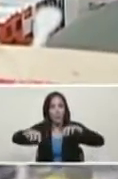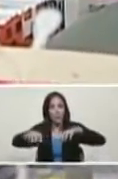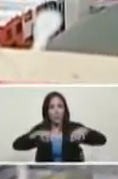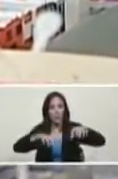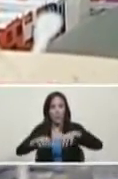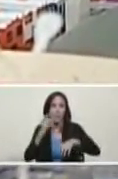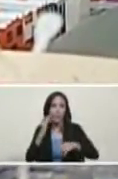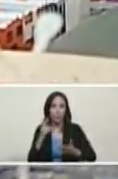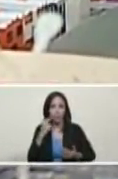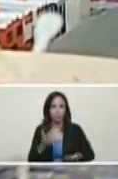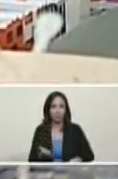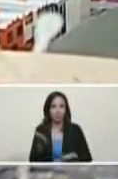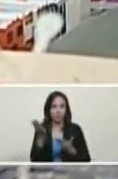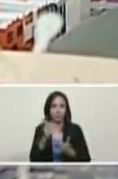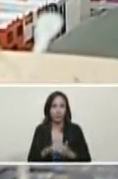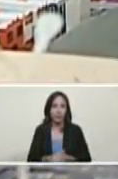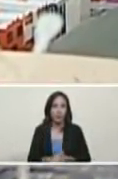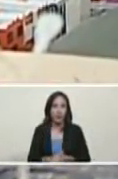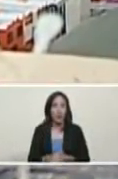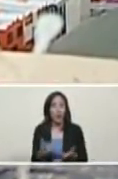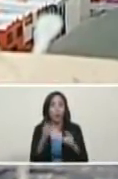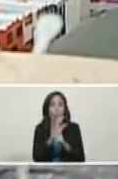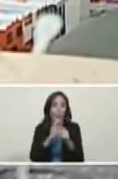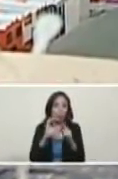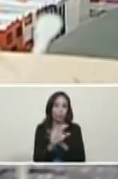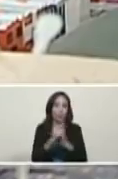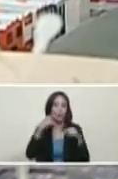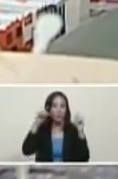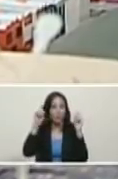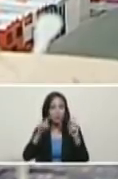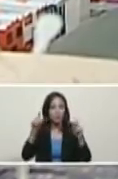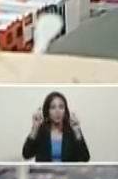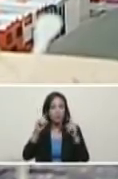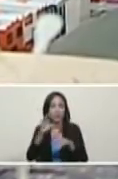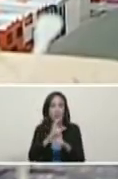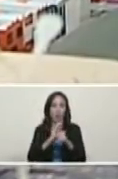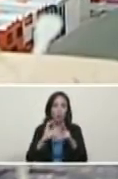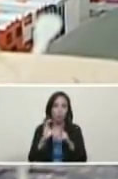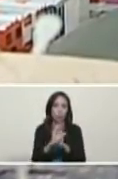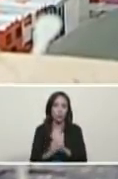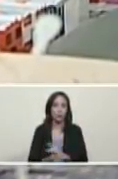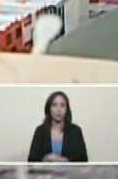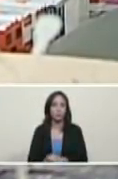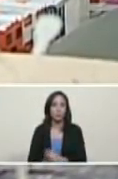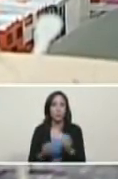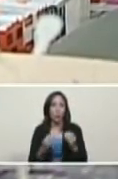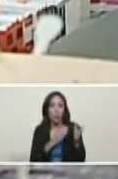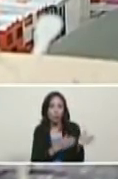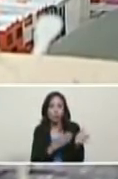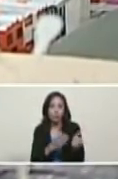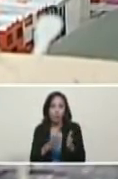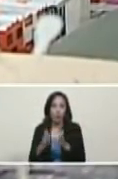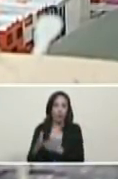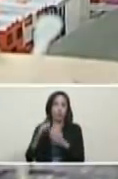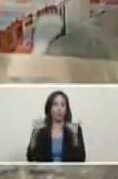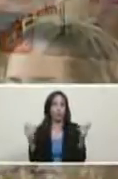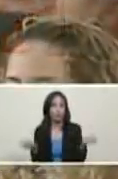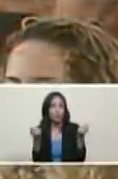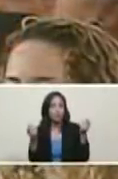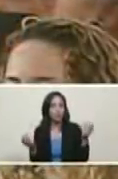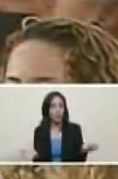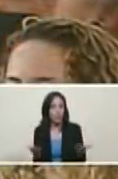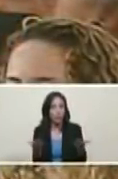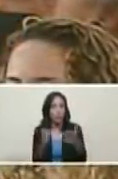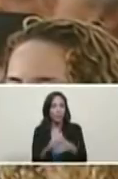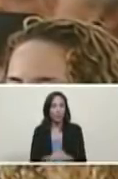apuntado una dirección hacia la cultura, hacia la necesidad también de organizar, promover todas